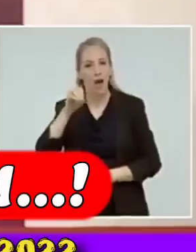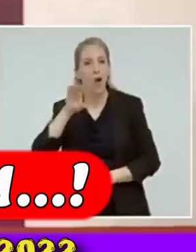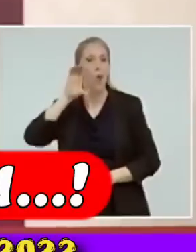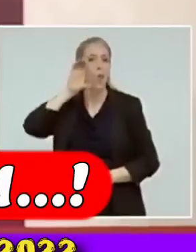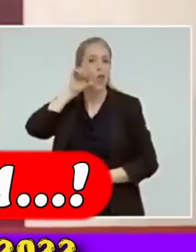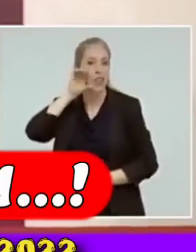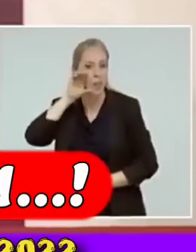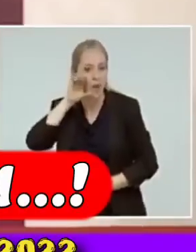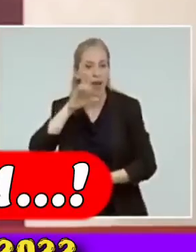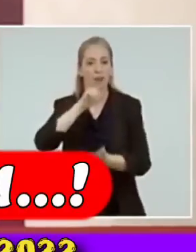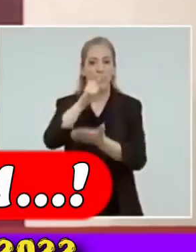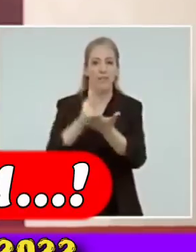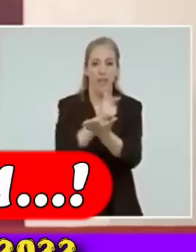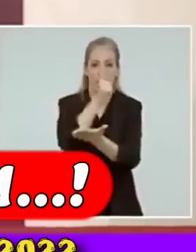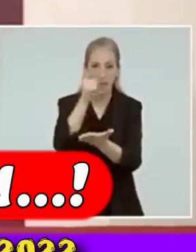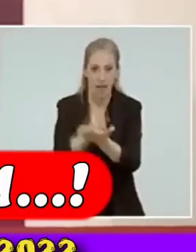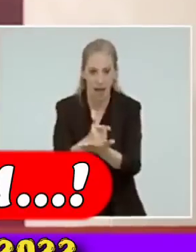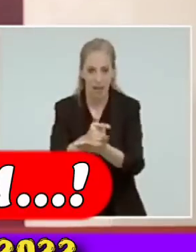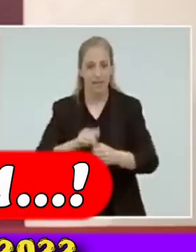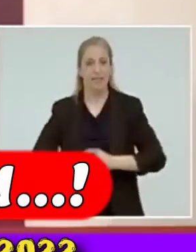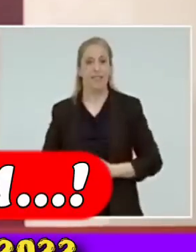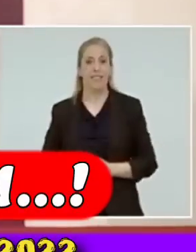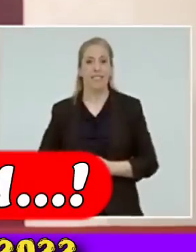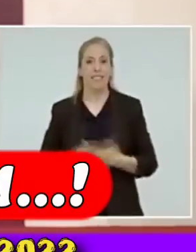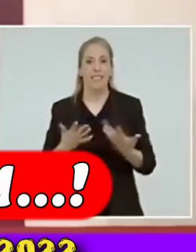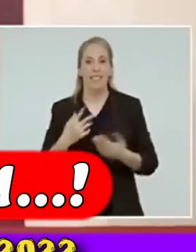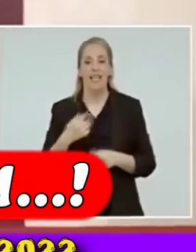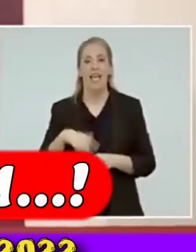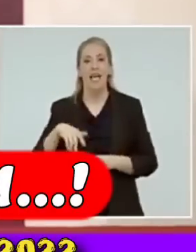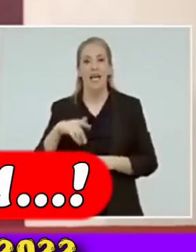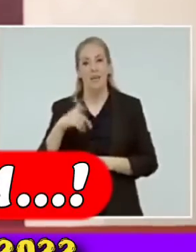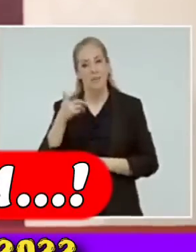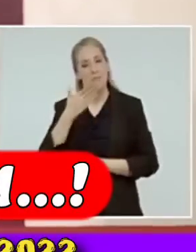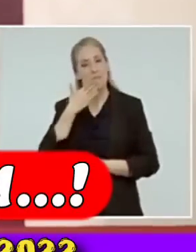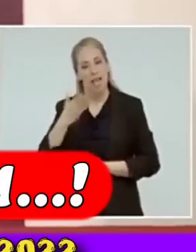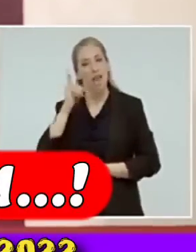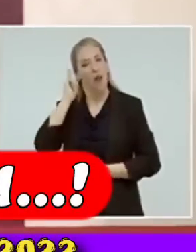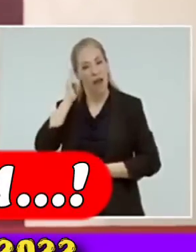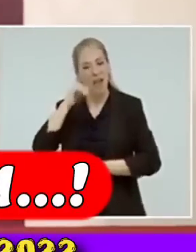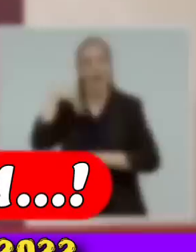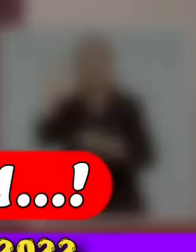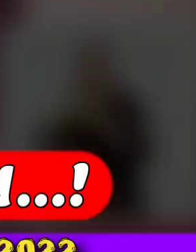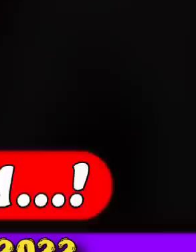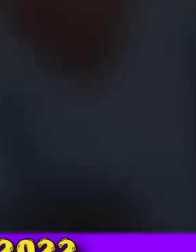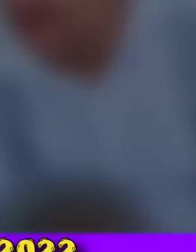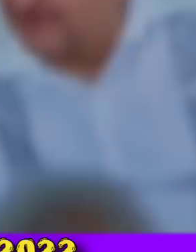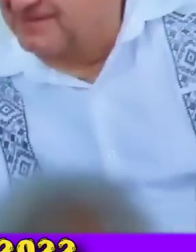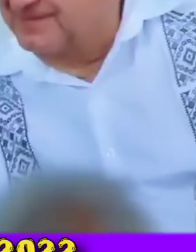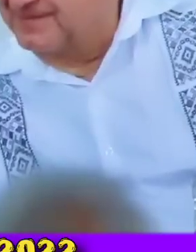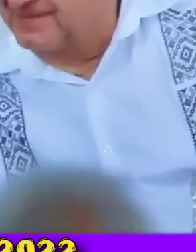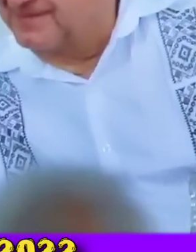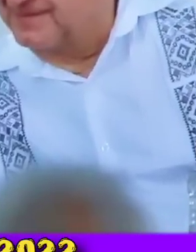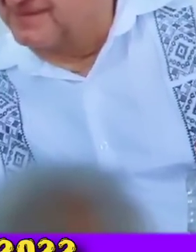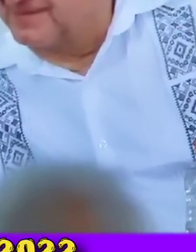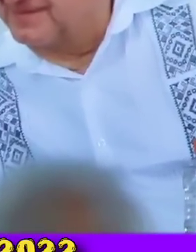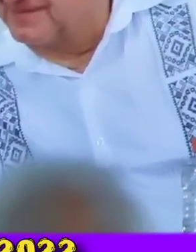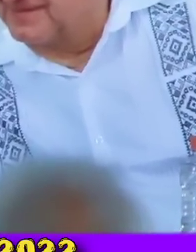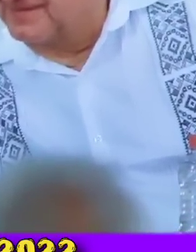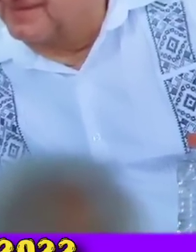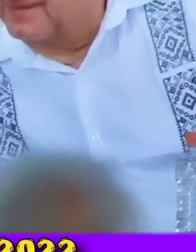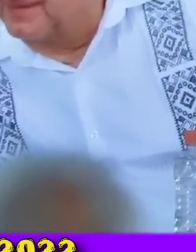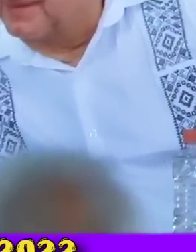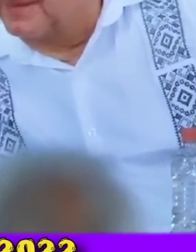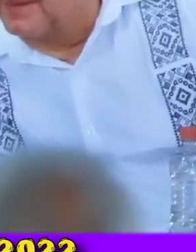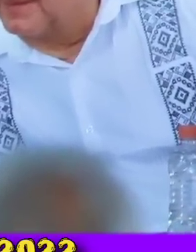y en la tarde viene una depresión venga más seguido porque usted trae lluvia aquí a nuestra tierra hola qué tal mis amigos es un gran